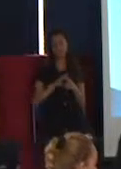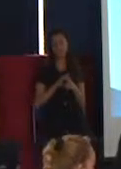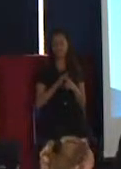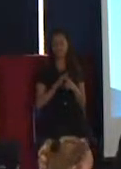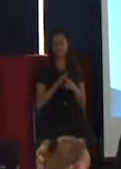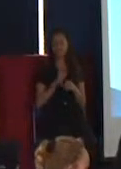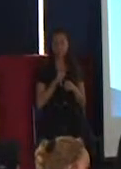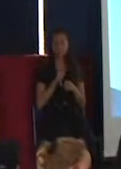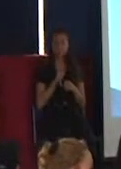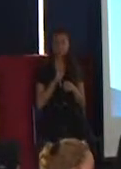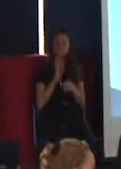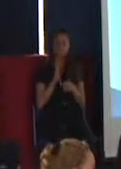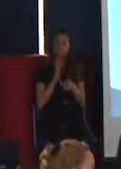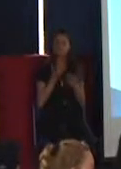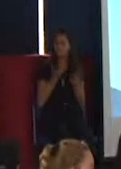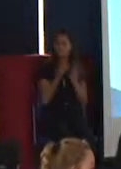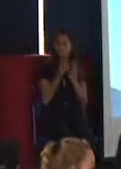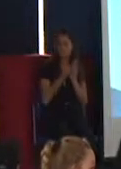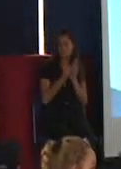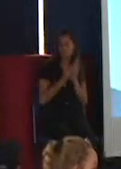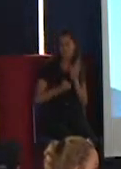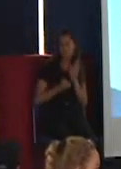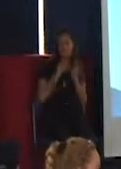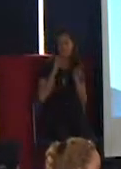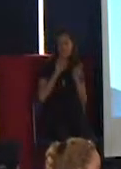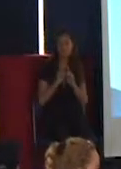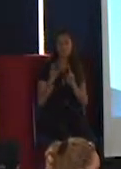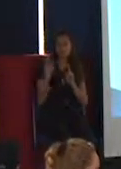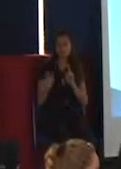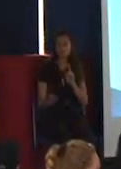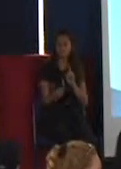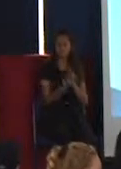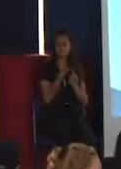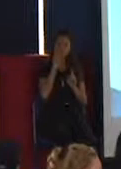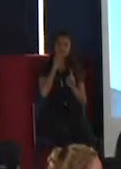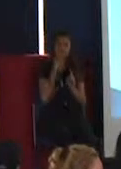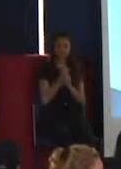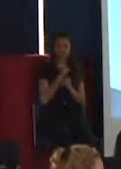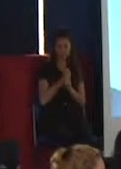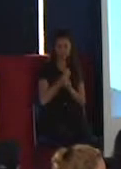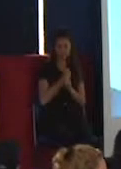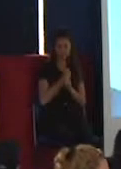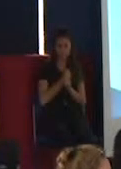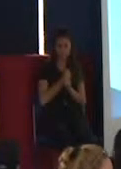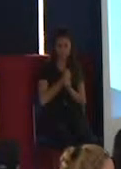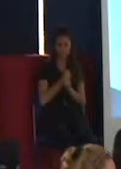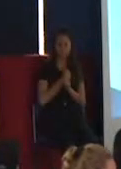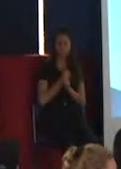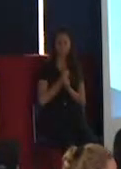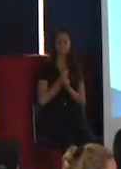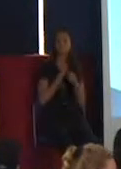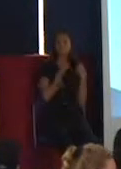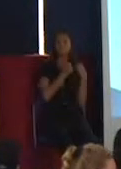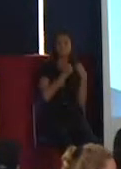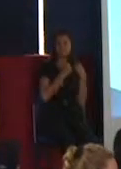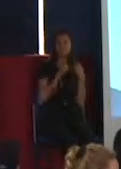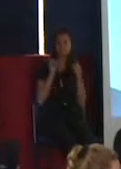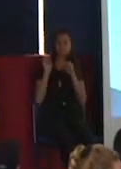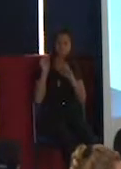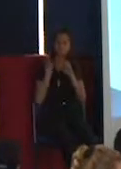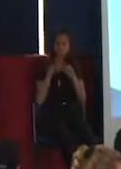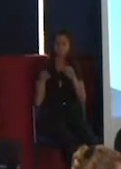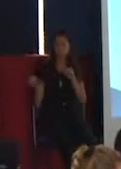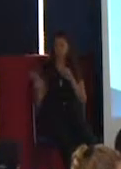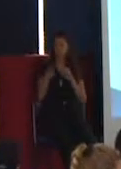¿sí?, para que cada uno de los funcionarios en los que recae cada una de estas formaciones y quienes